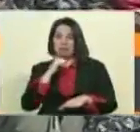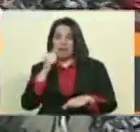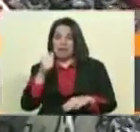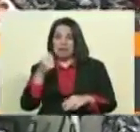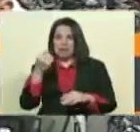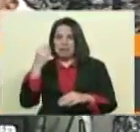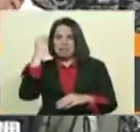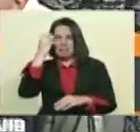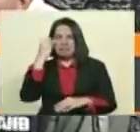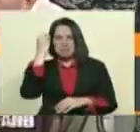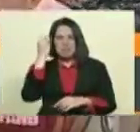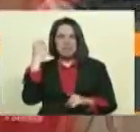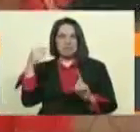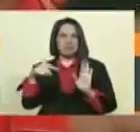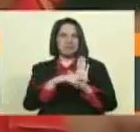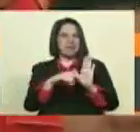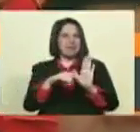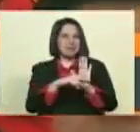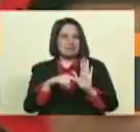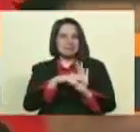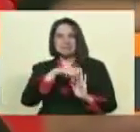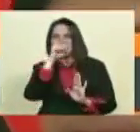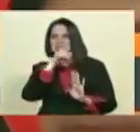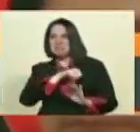sé cómo llamarlas, ambiciones